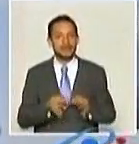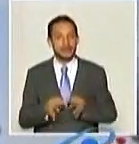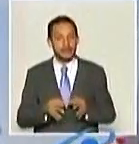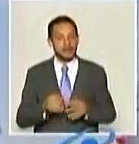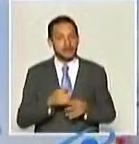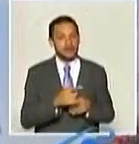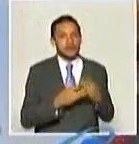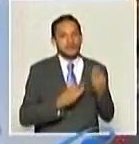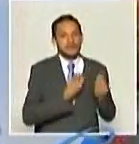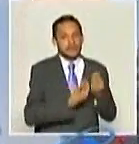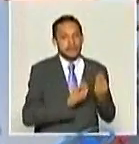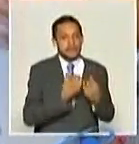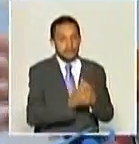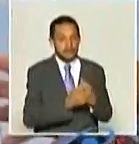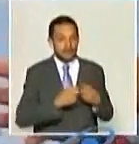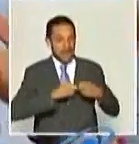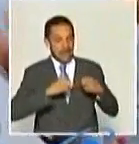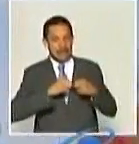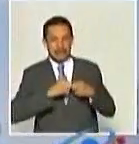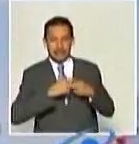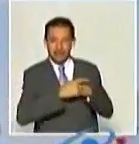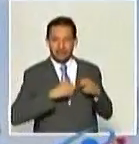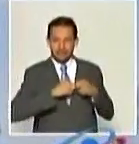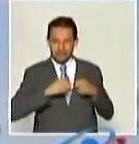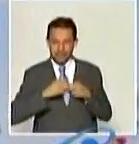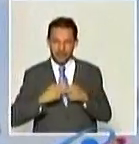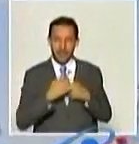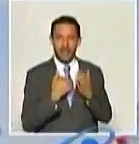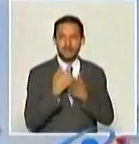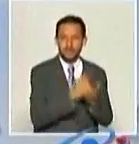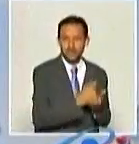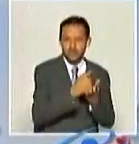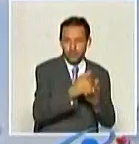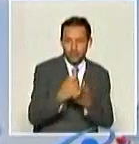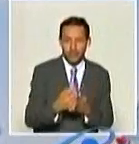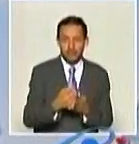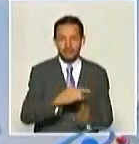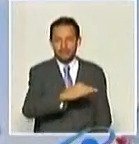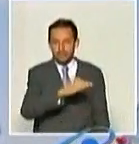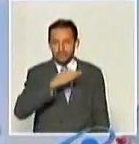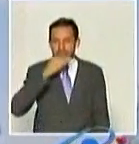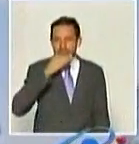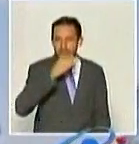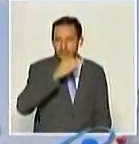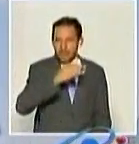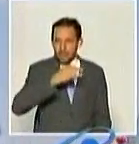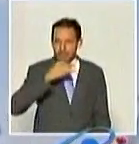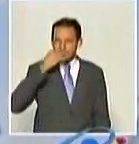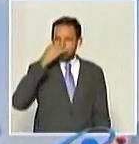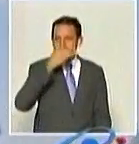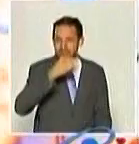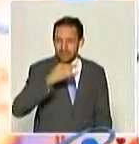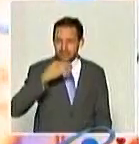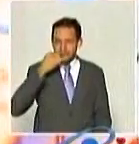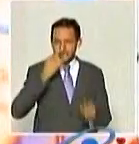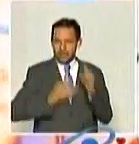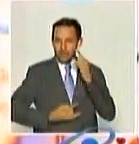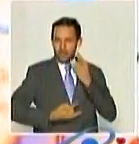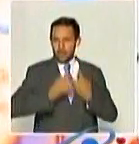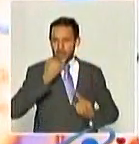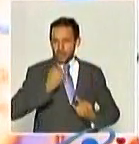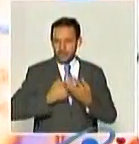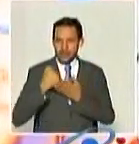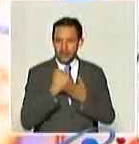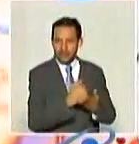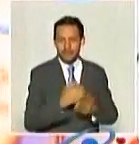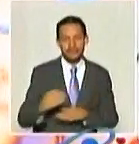le damos un choque eléctrico y se transforma en un gas como el oxígeno y parte en ozono. Hemos oído hablar, digamos,